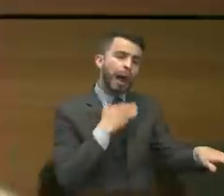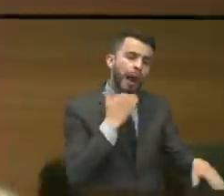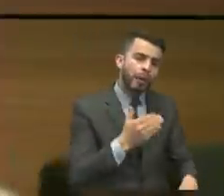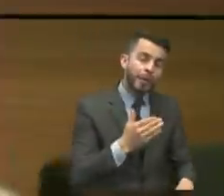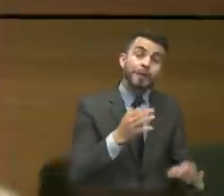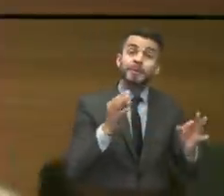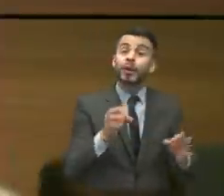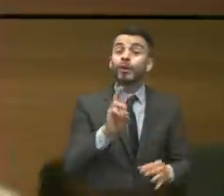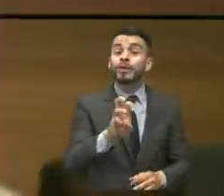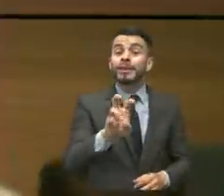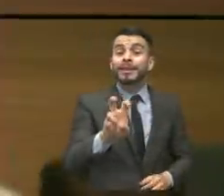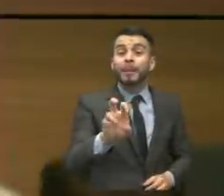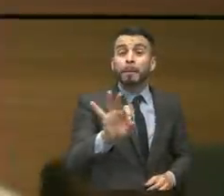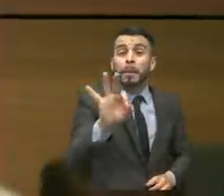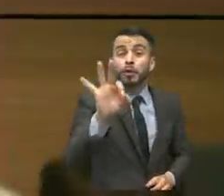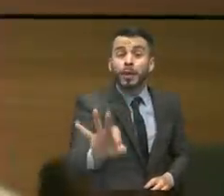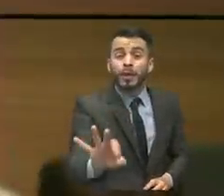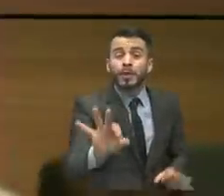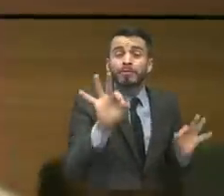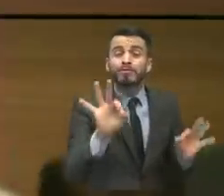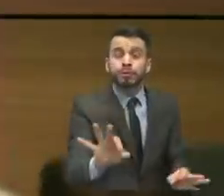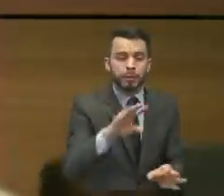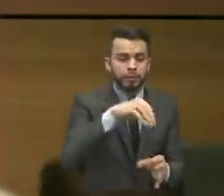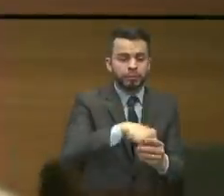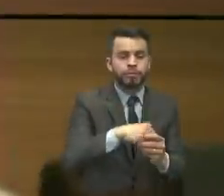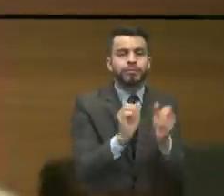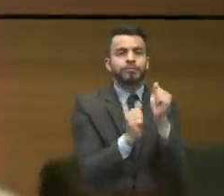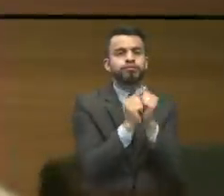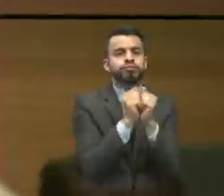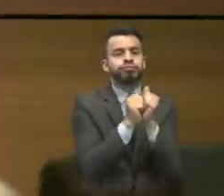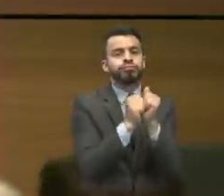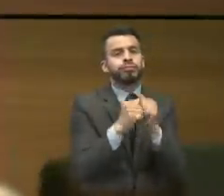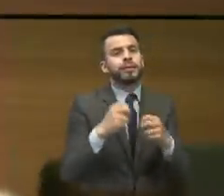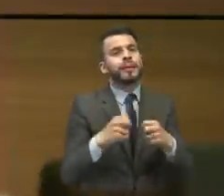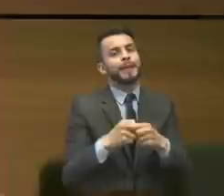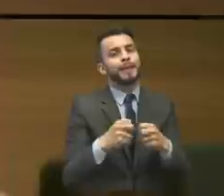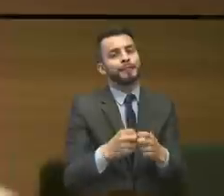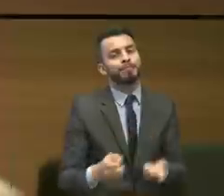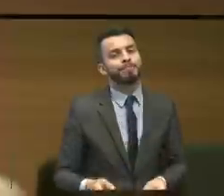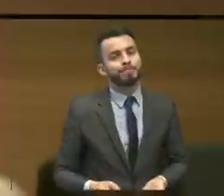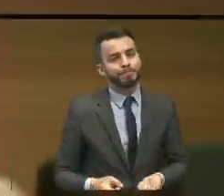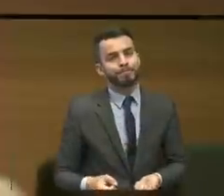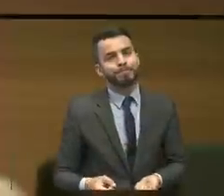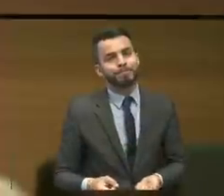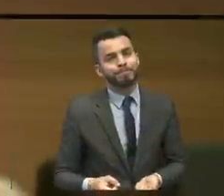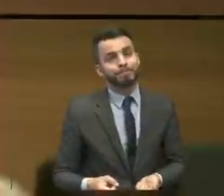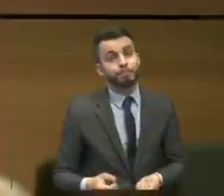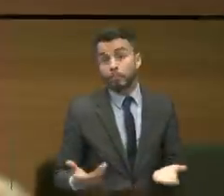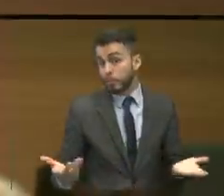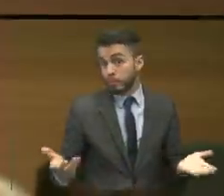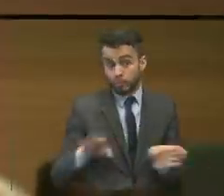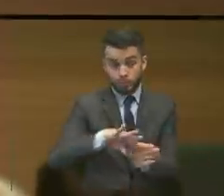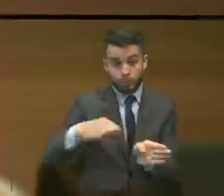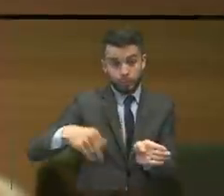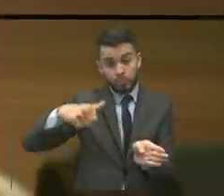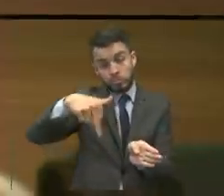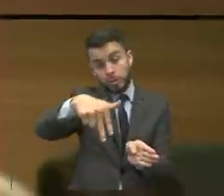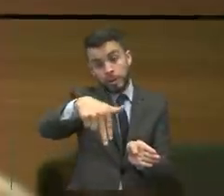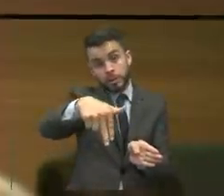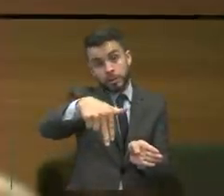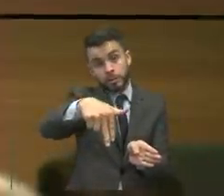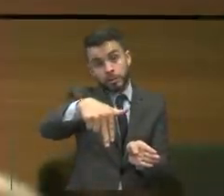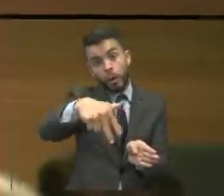viajes del Corredor Verde Séptima serán en movilidad limpia y sostenible, o porque son peatonales, o porque son en ciclocarril